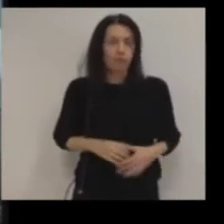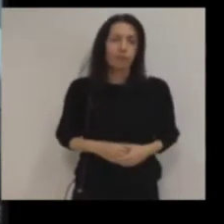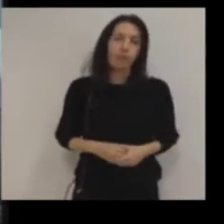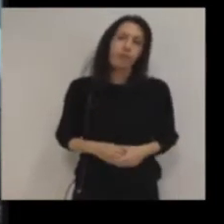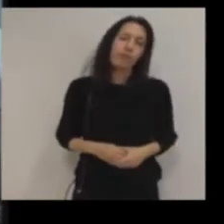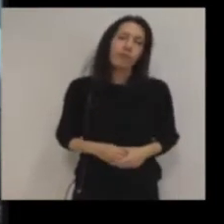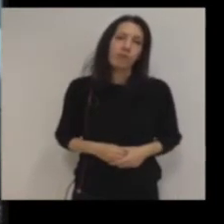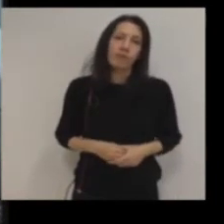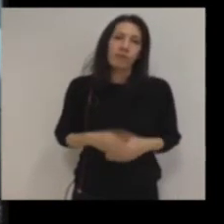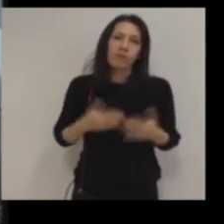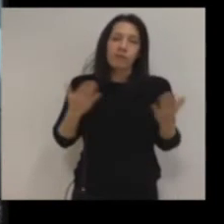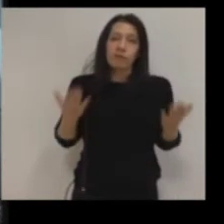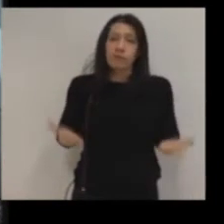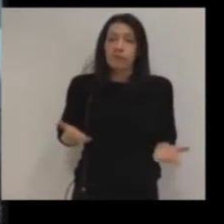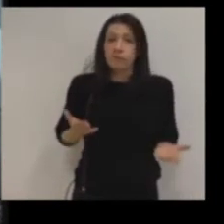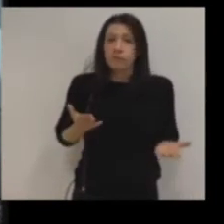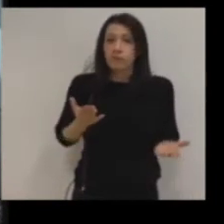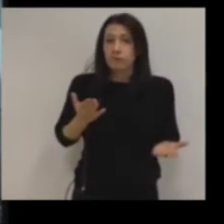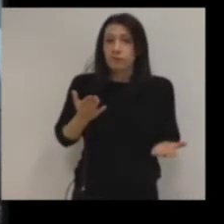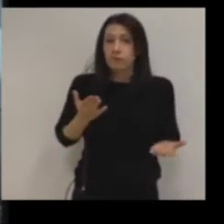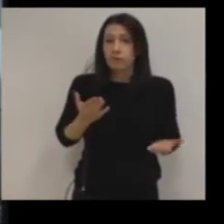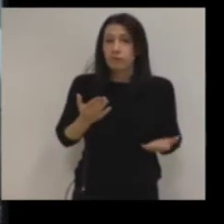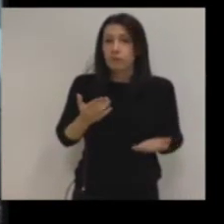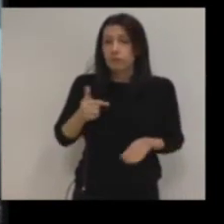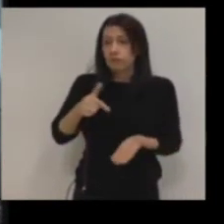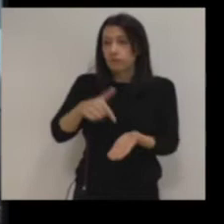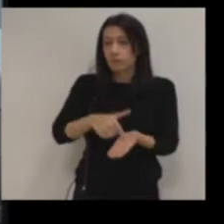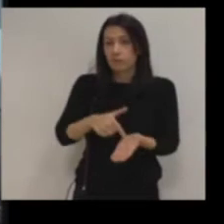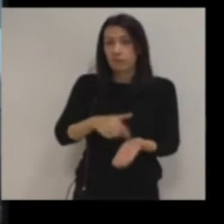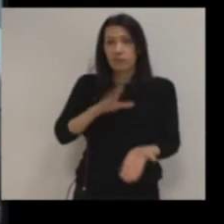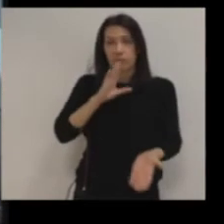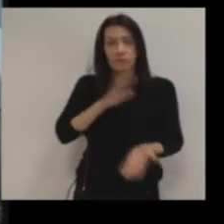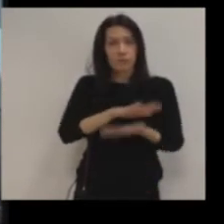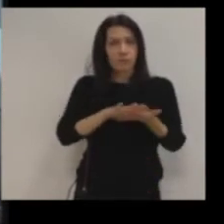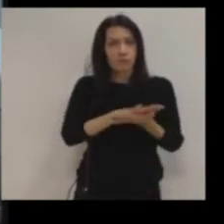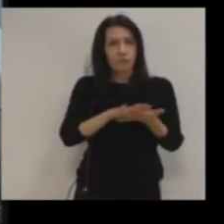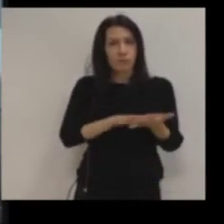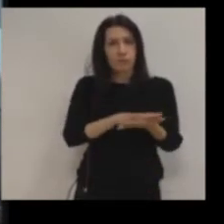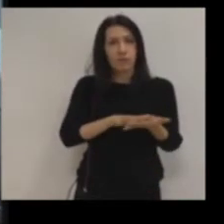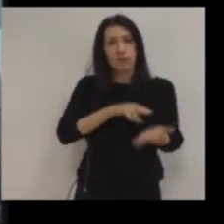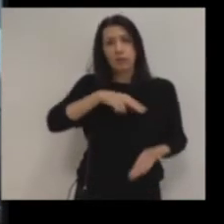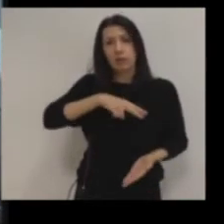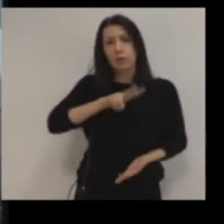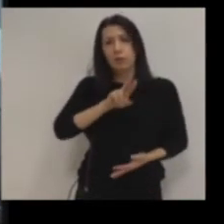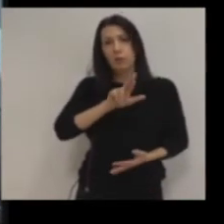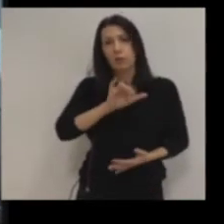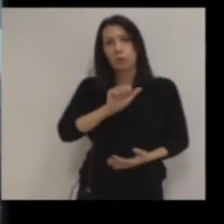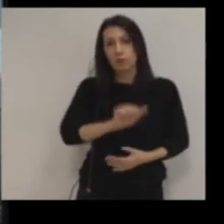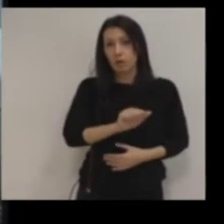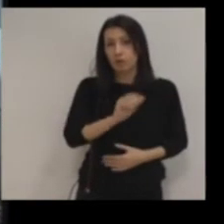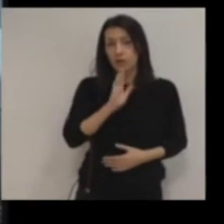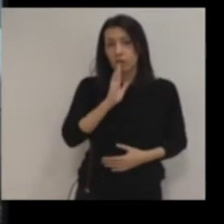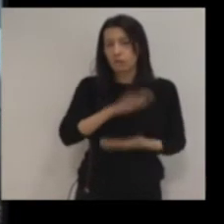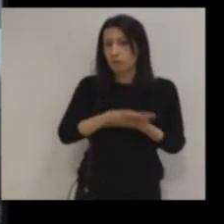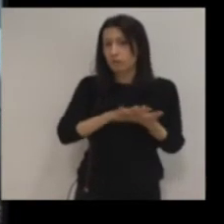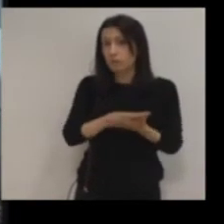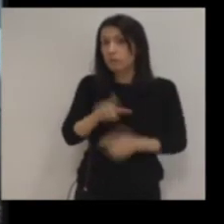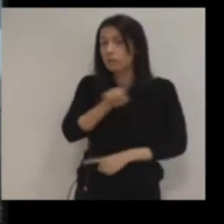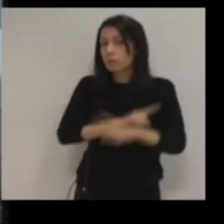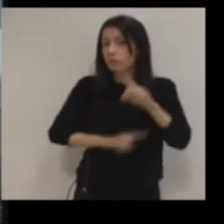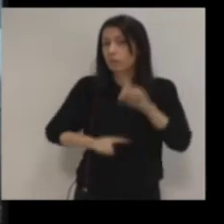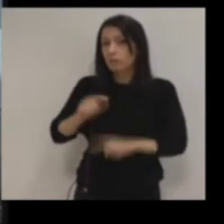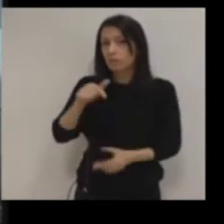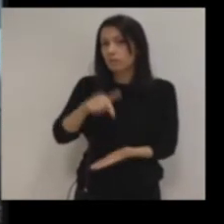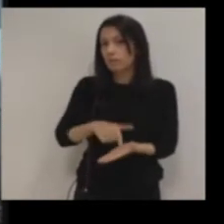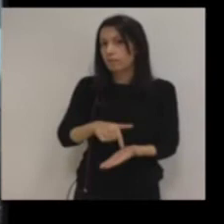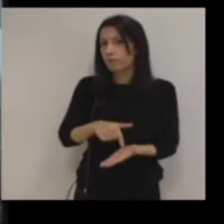Y además es que esa reclamación que comentabas tú, Nuria, El problema es que esa